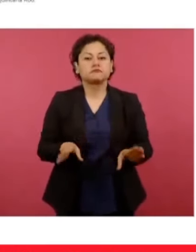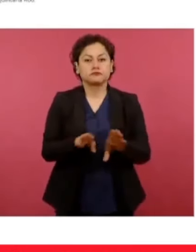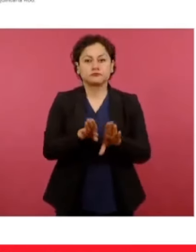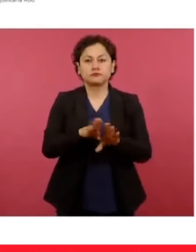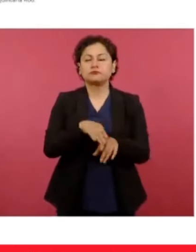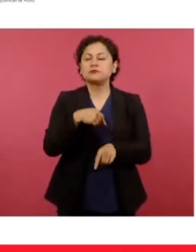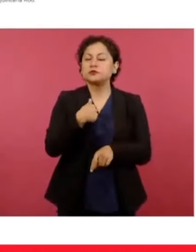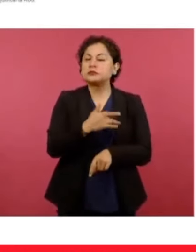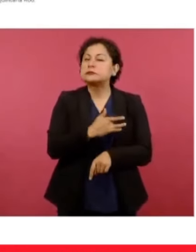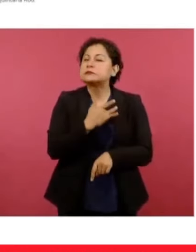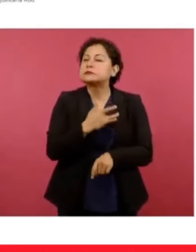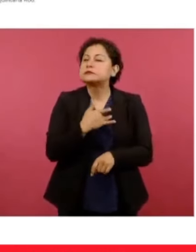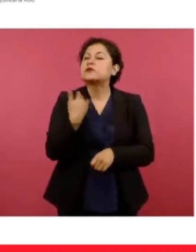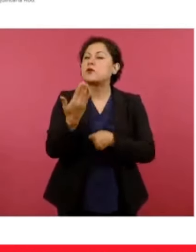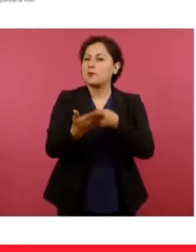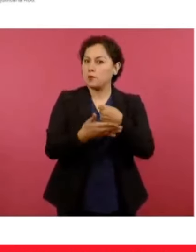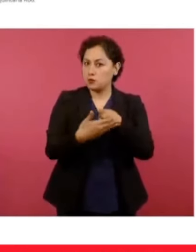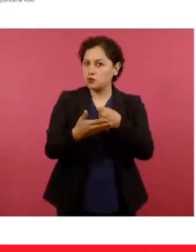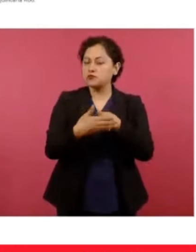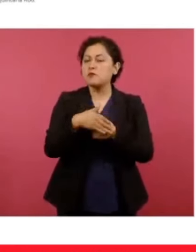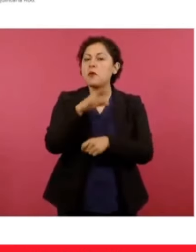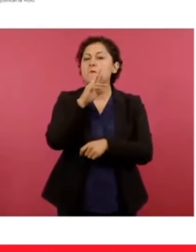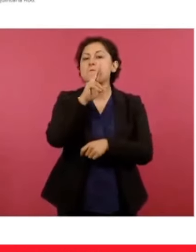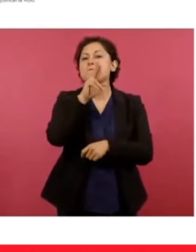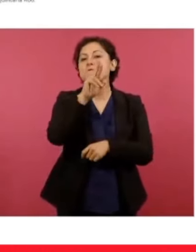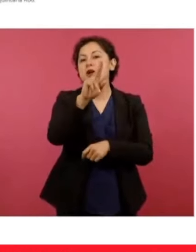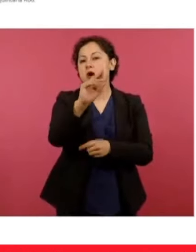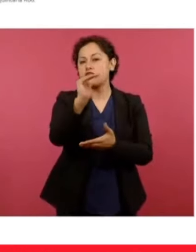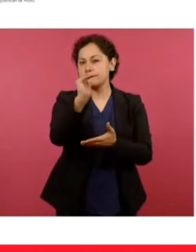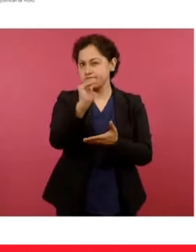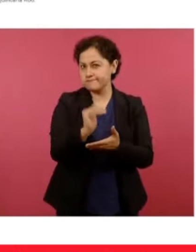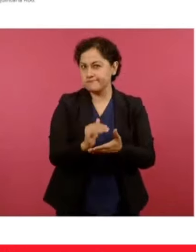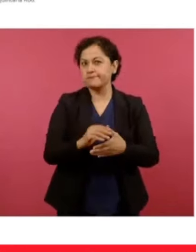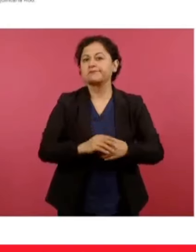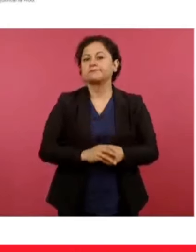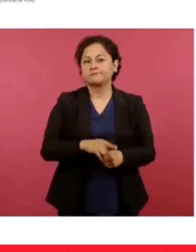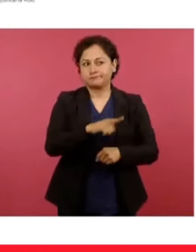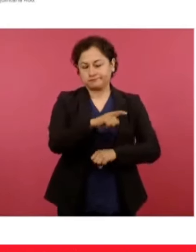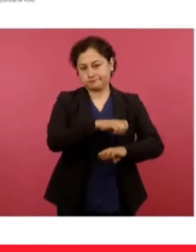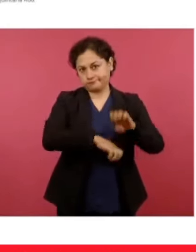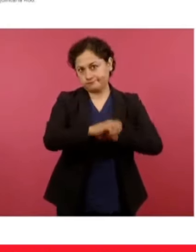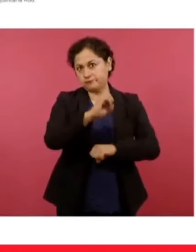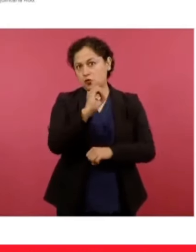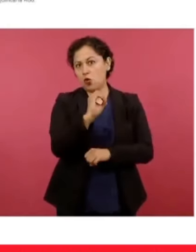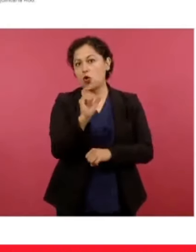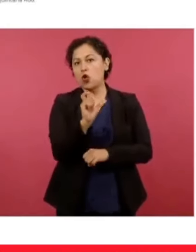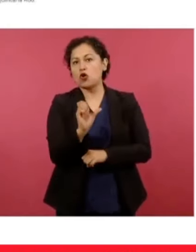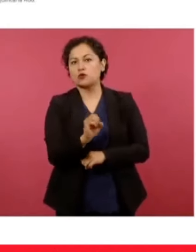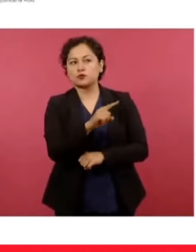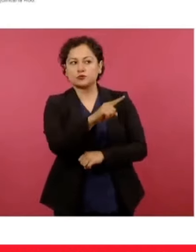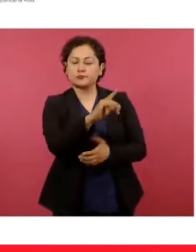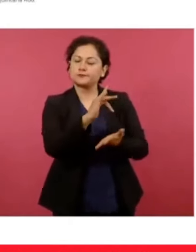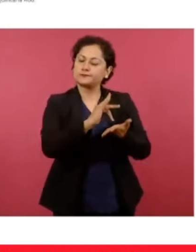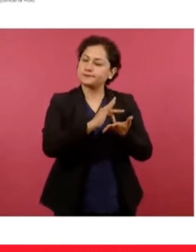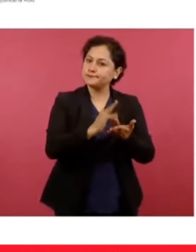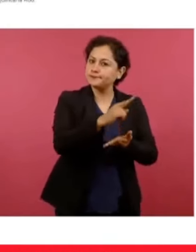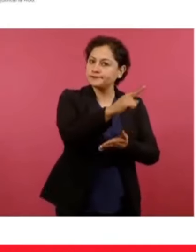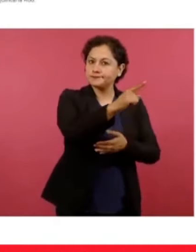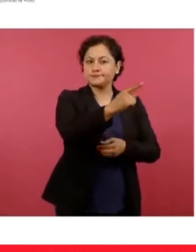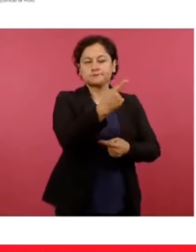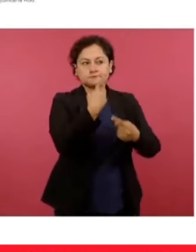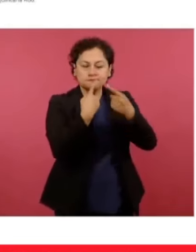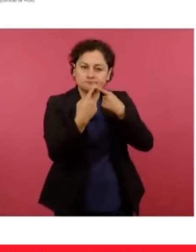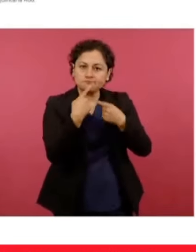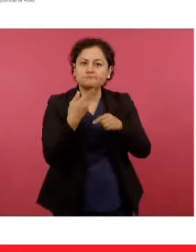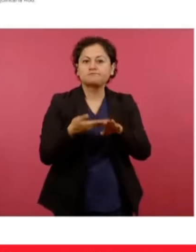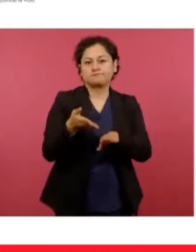pláticas vamos a ver mejores precios en todos los combustibles en el caso de oxogas agradecemos mucho la disposición y la apertura que ellos han tenido la